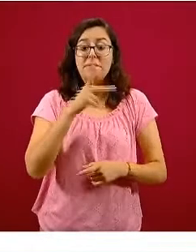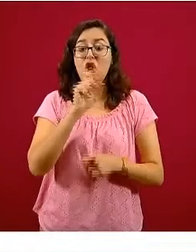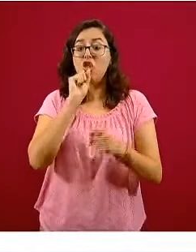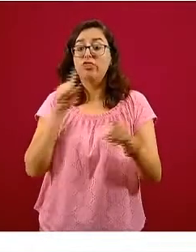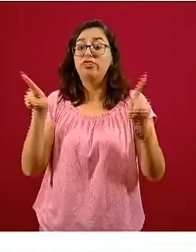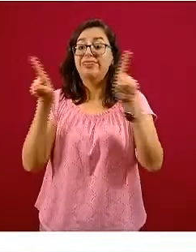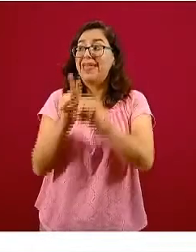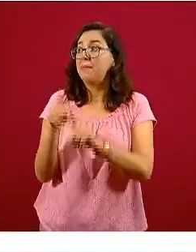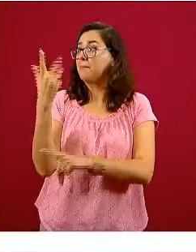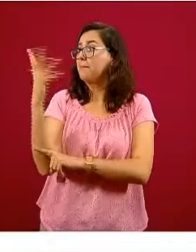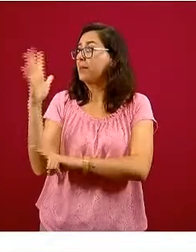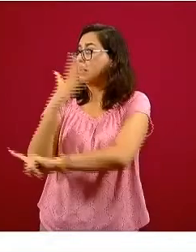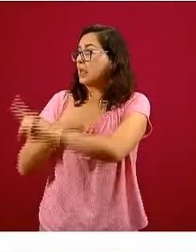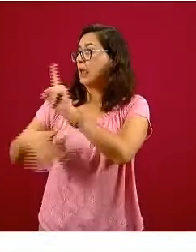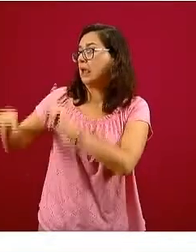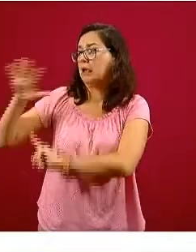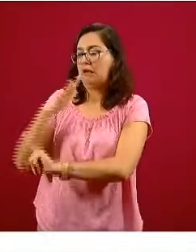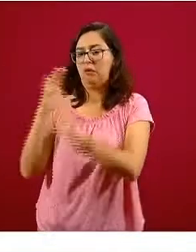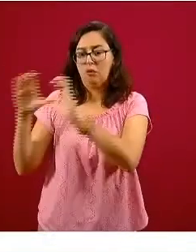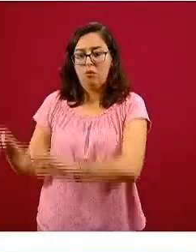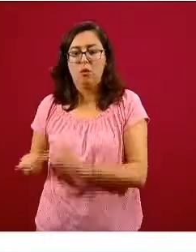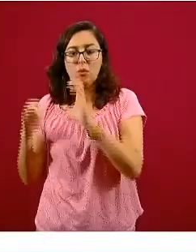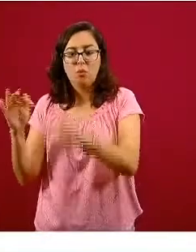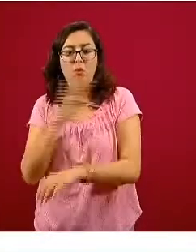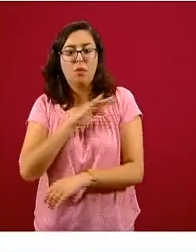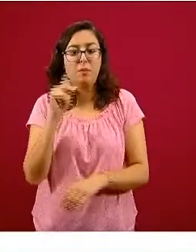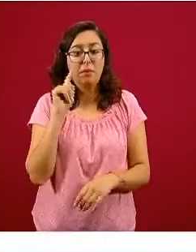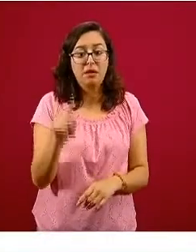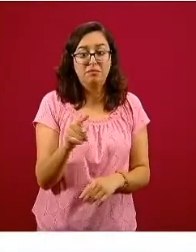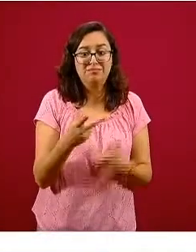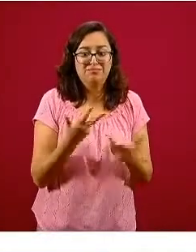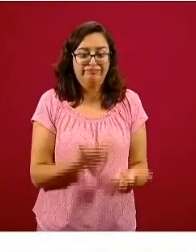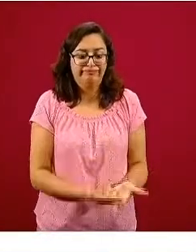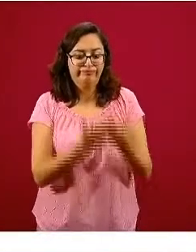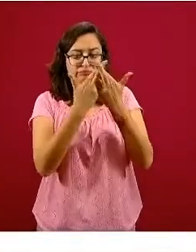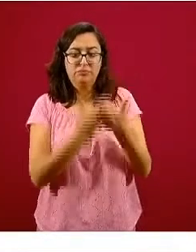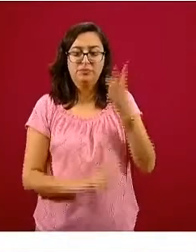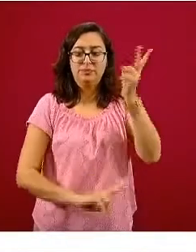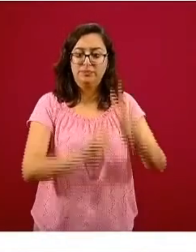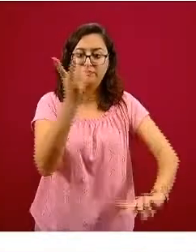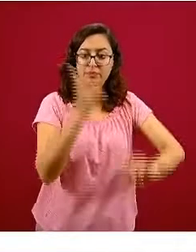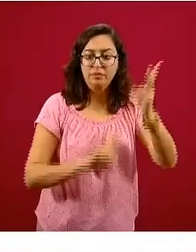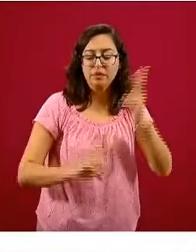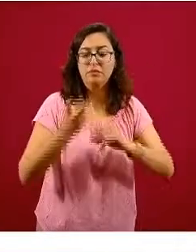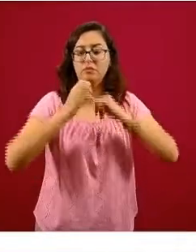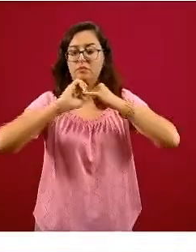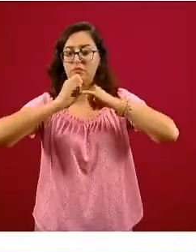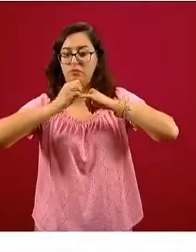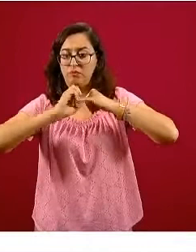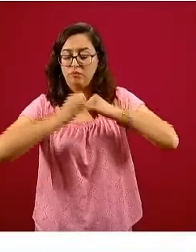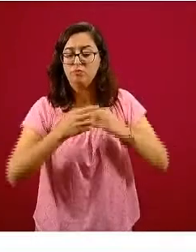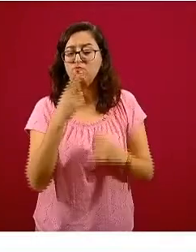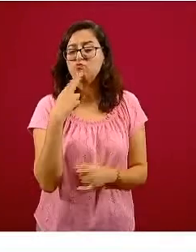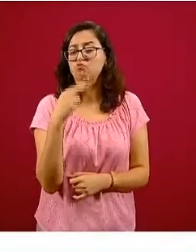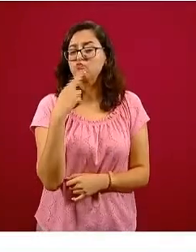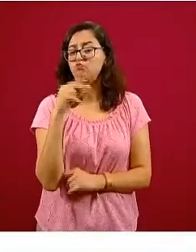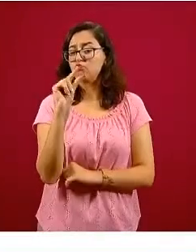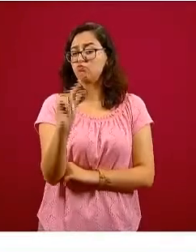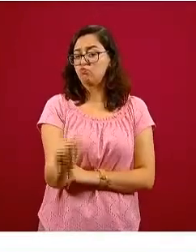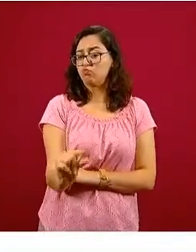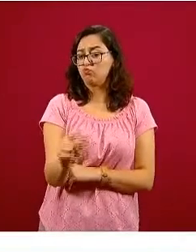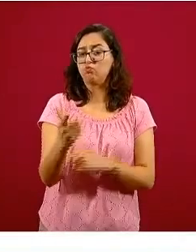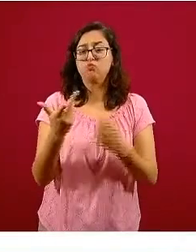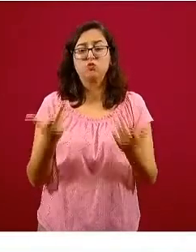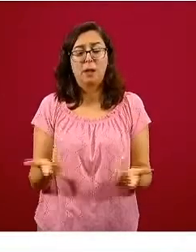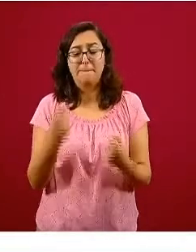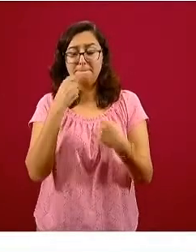cantidad de verduras que propone. Estos son granos, estos son leguminosas y oleaginosas, muy poquita azúcar y muy